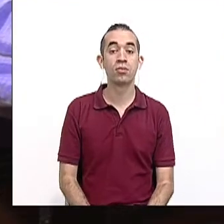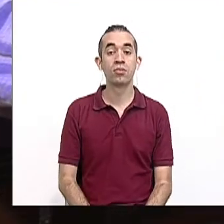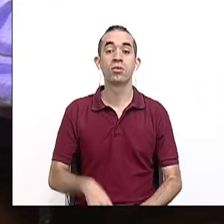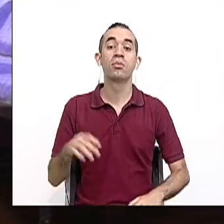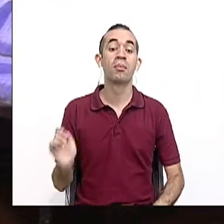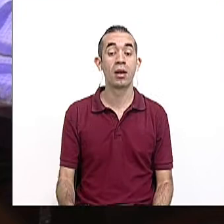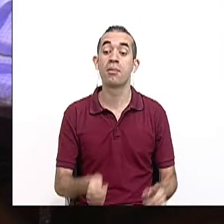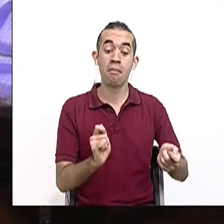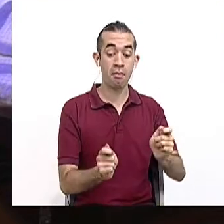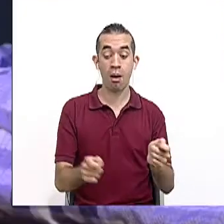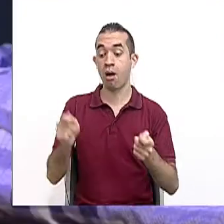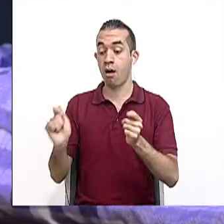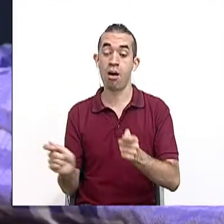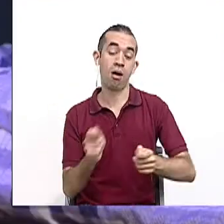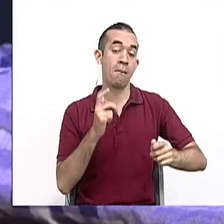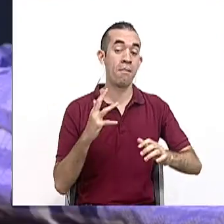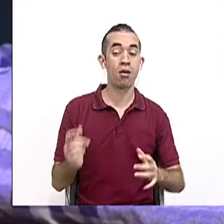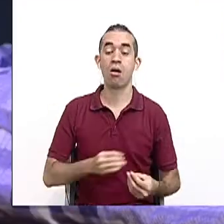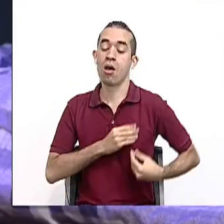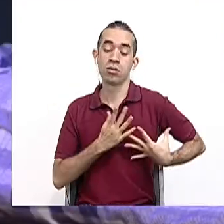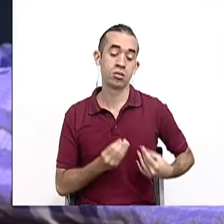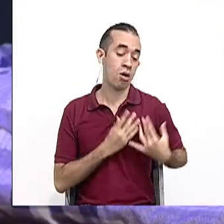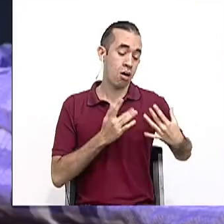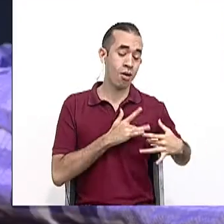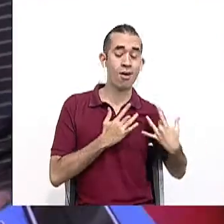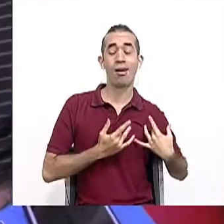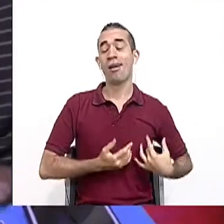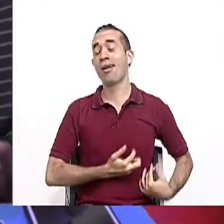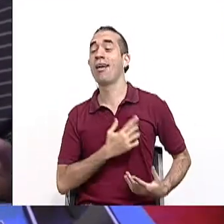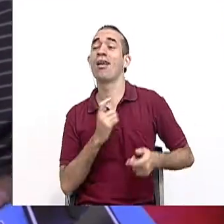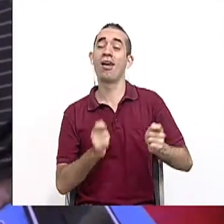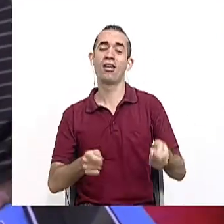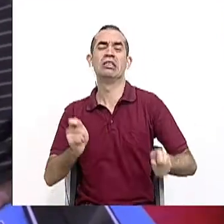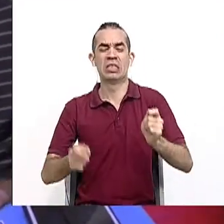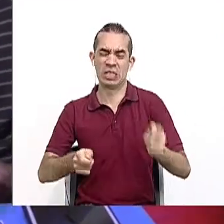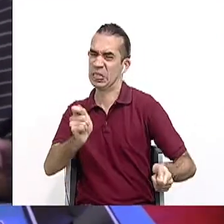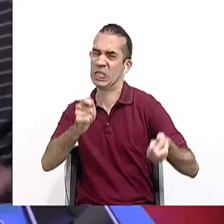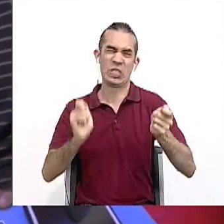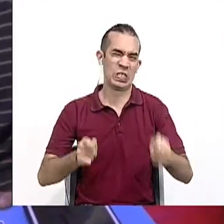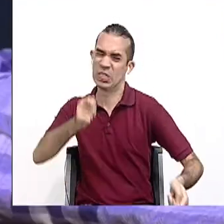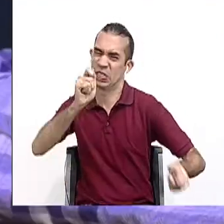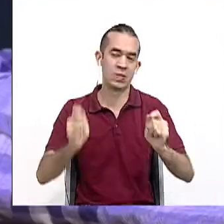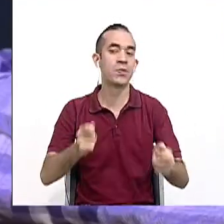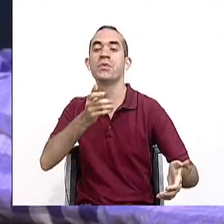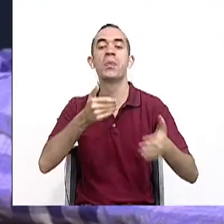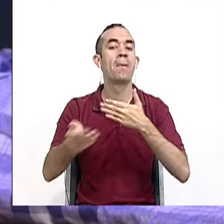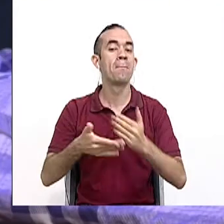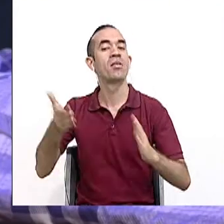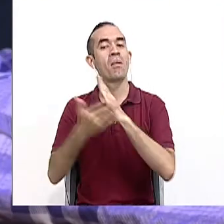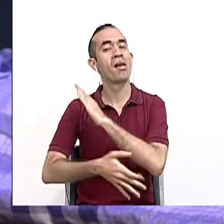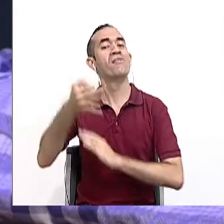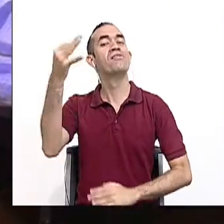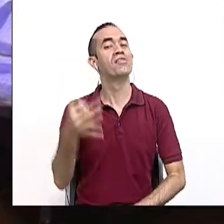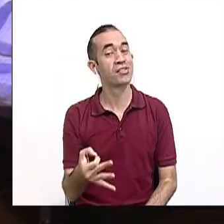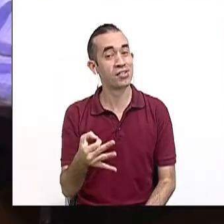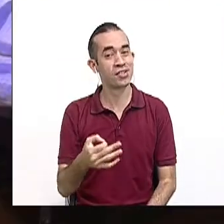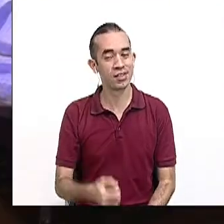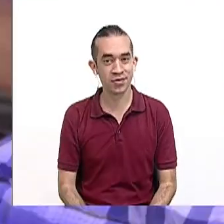Zumba que zumba marimba en mi corazón, aunque se rompan las teclas que son de fino